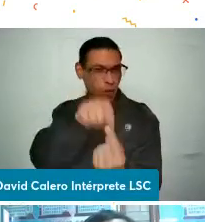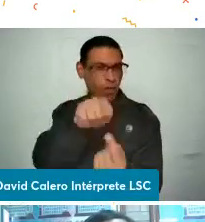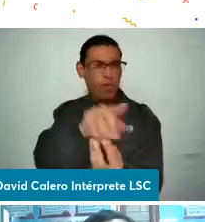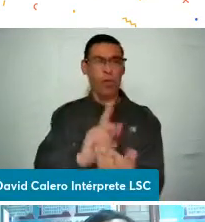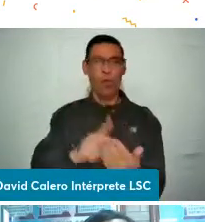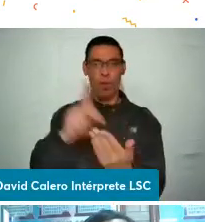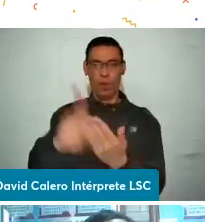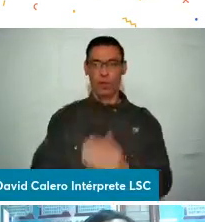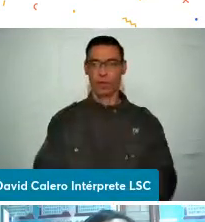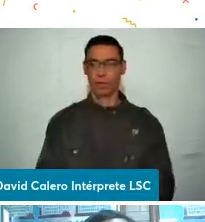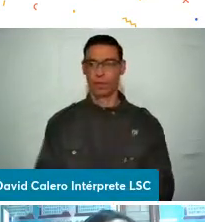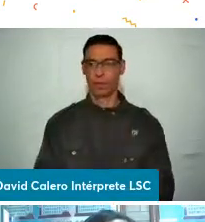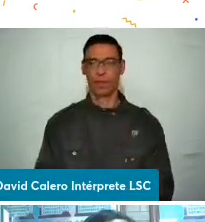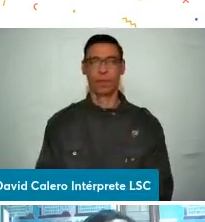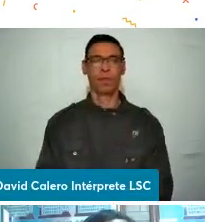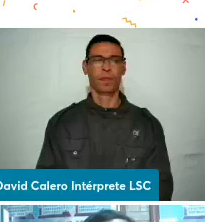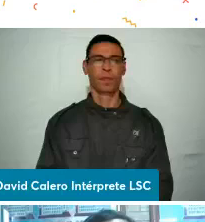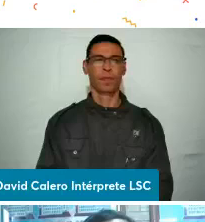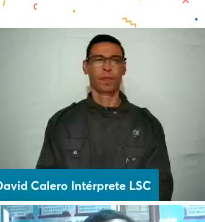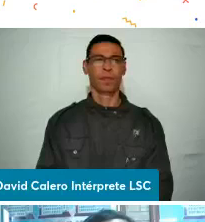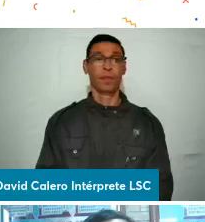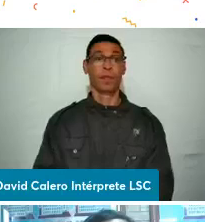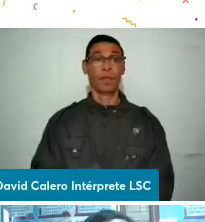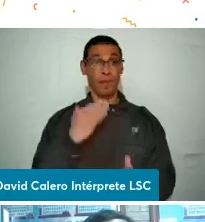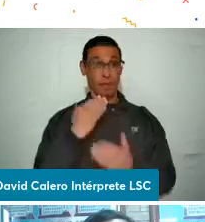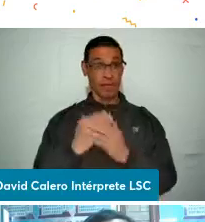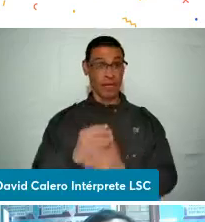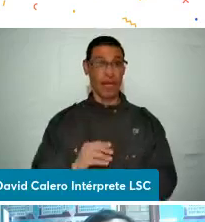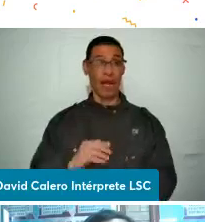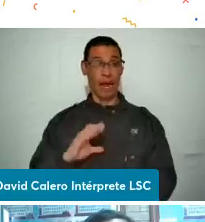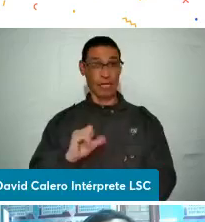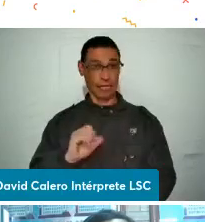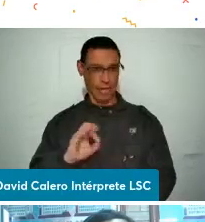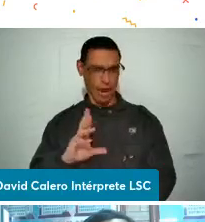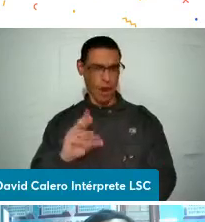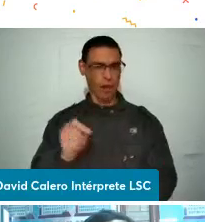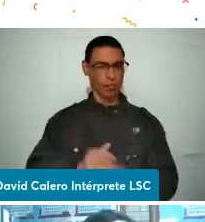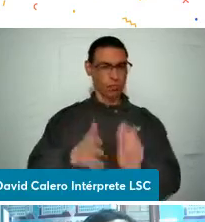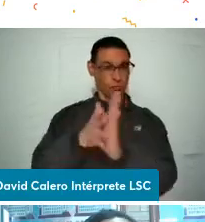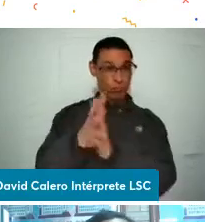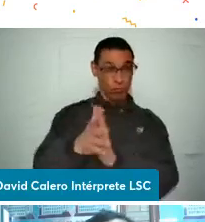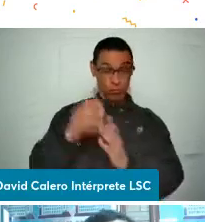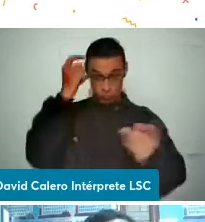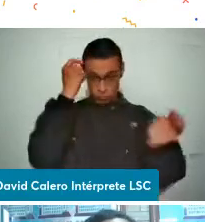Gracias, Carolina, por contarnos un poquito cómo estas estrategias aumentan